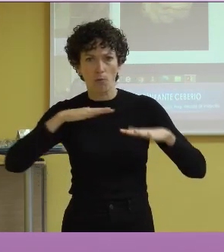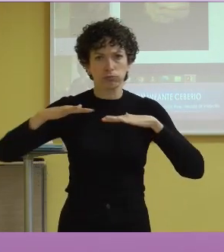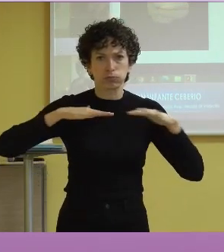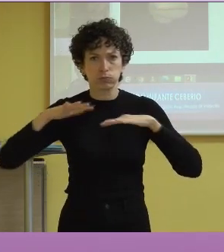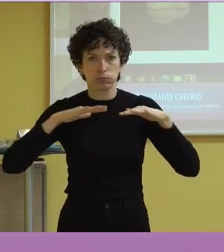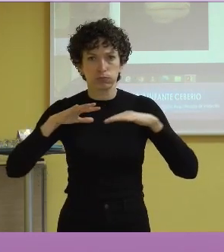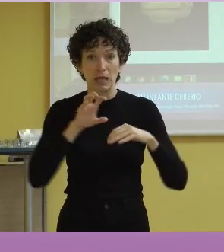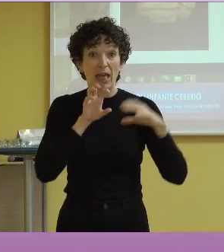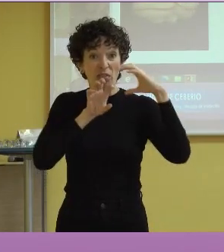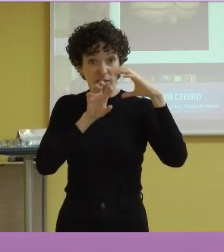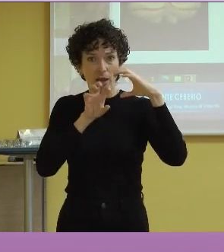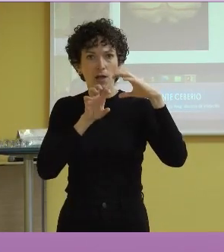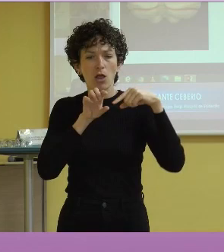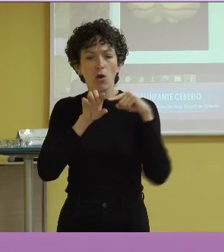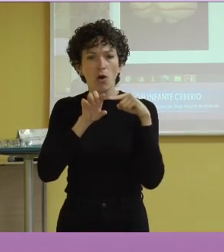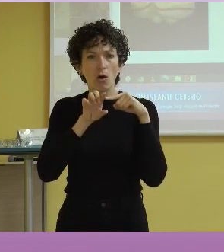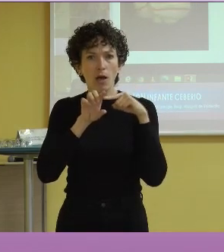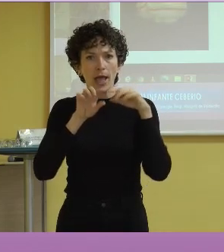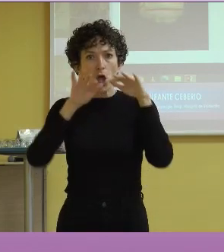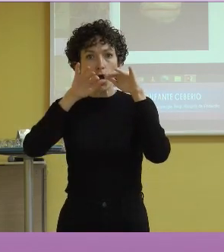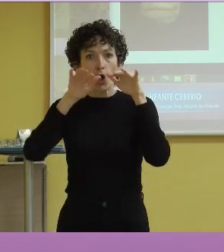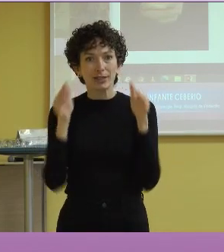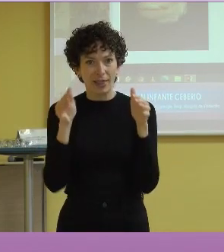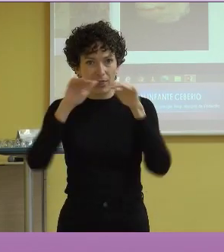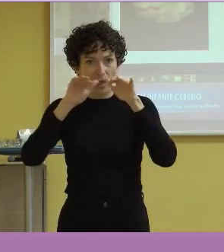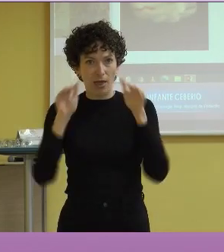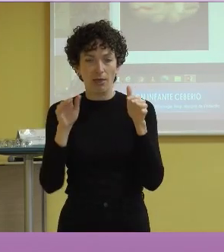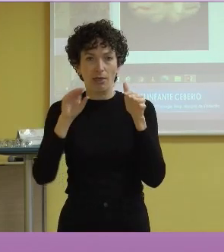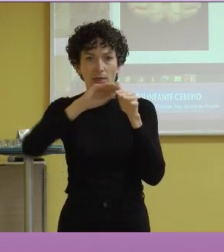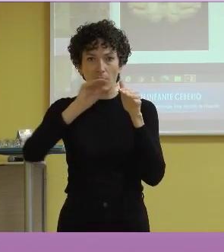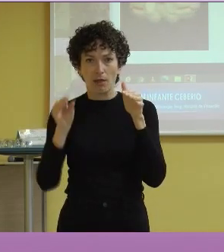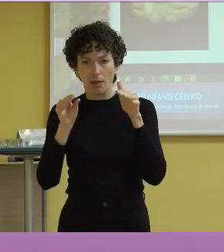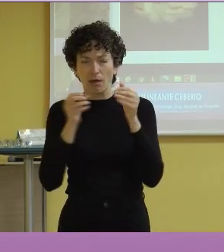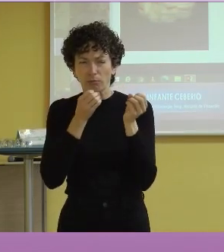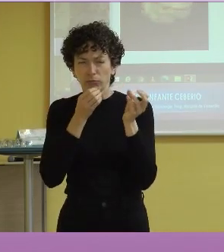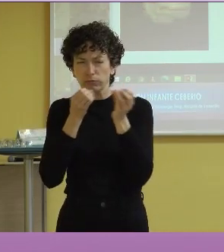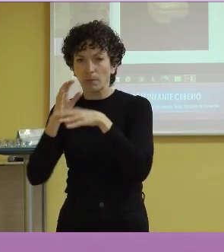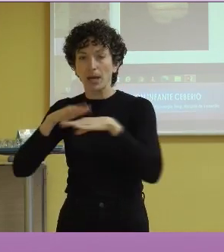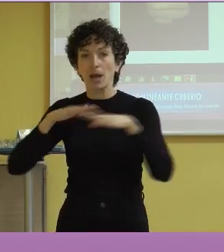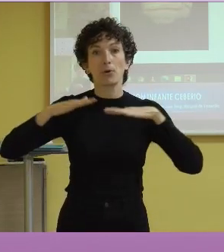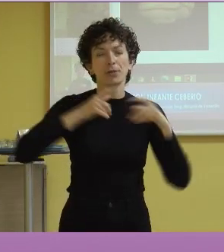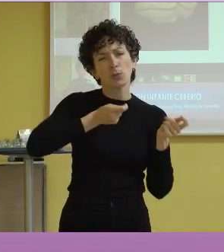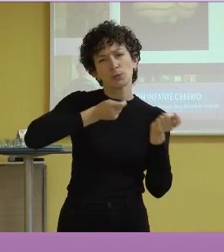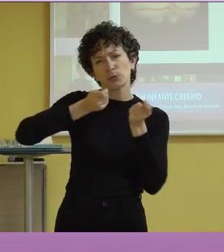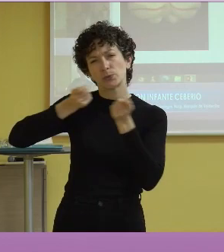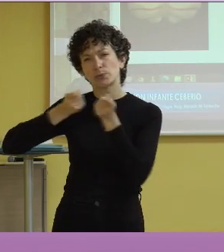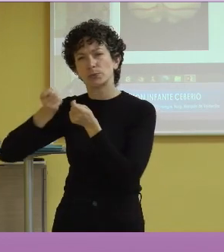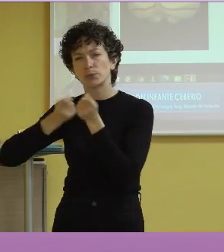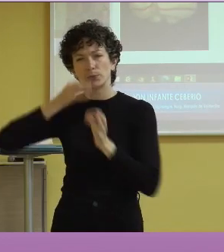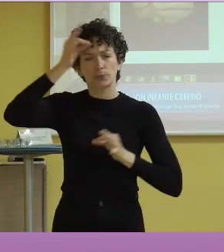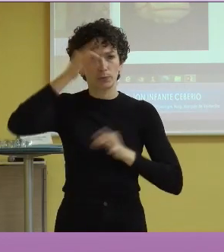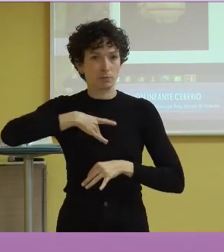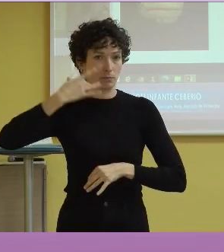cerebelo informa a la corteza cerebral para conseguir que nuestros movimientos sean coordinados y que sean